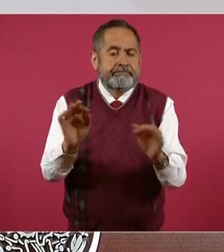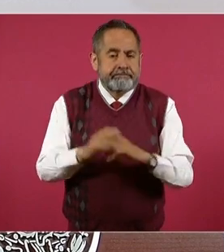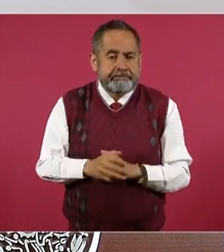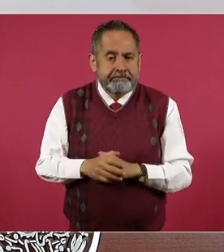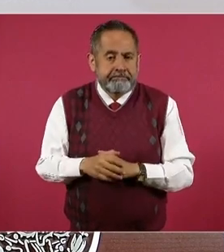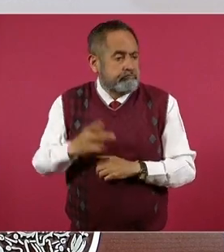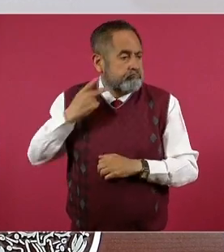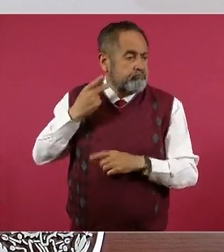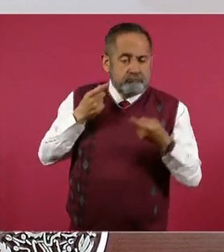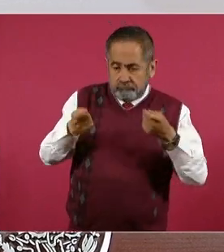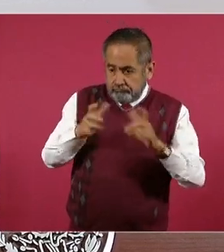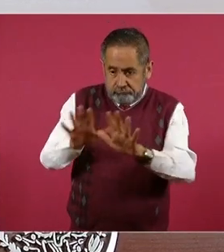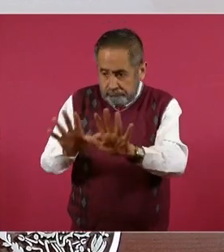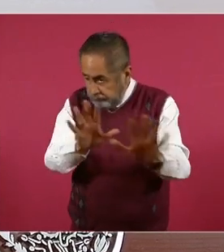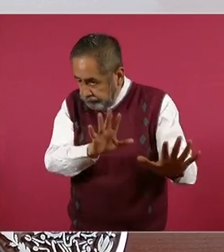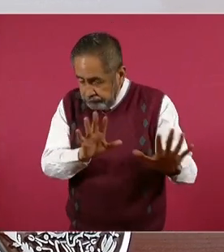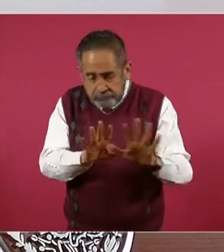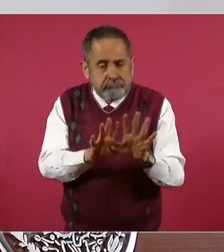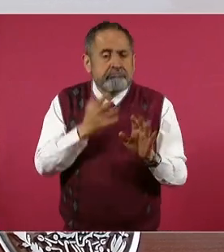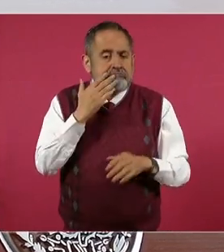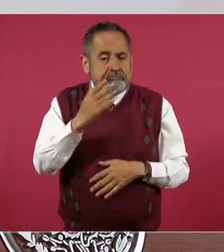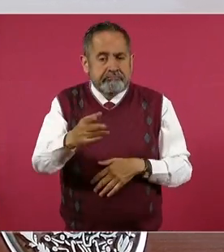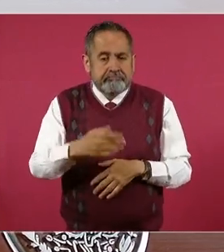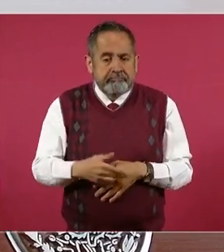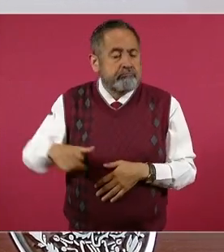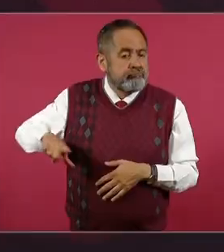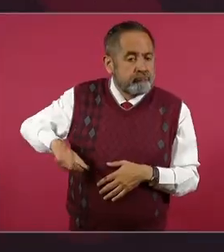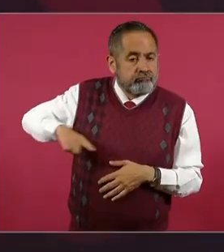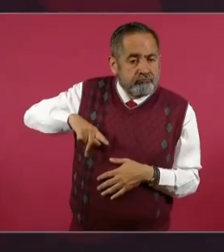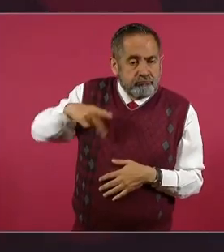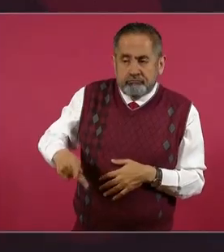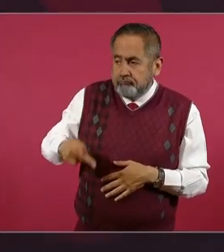la política de inversión pública